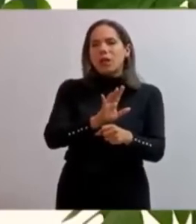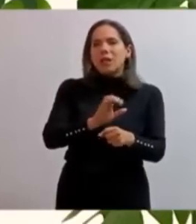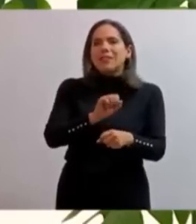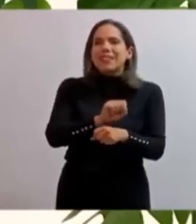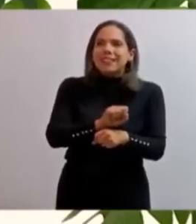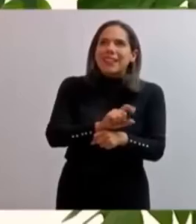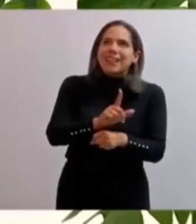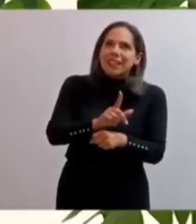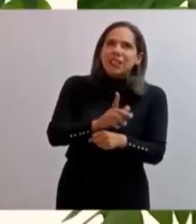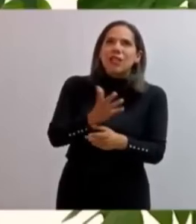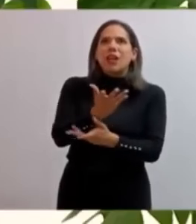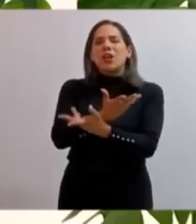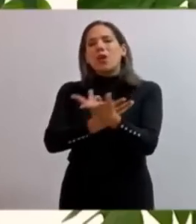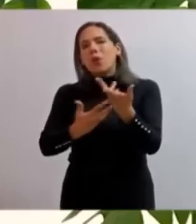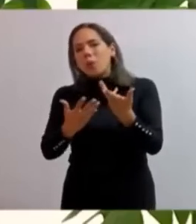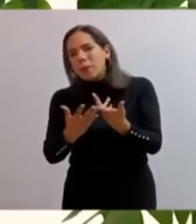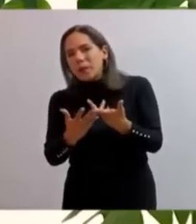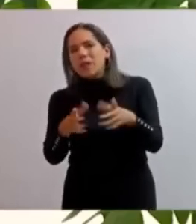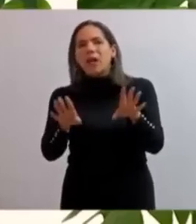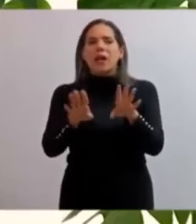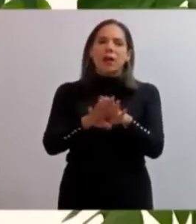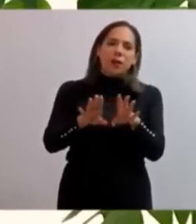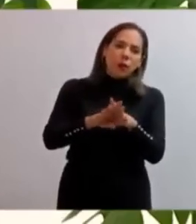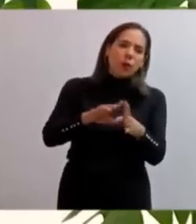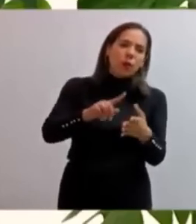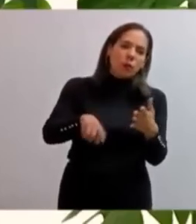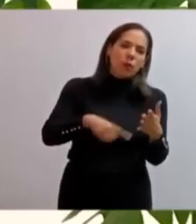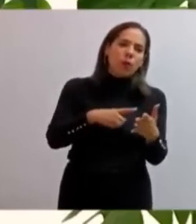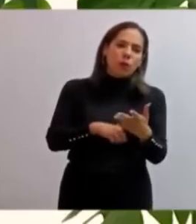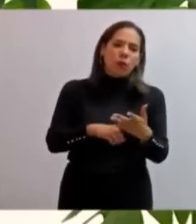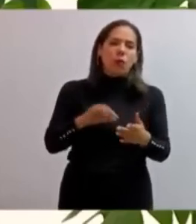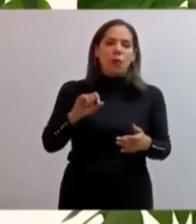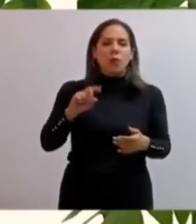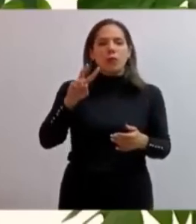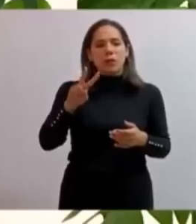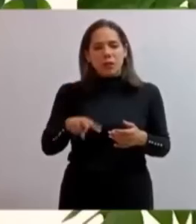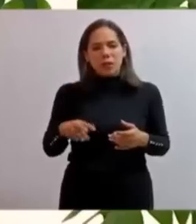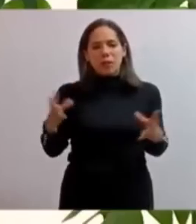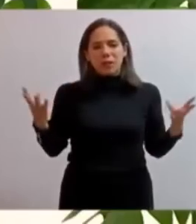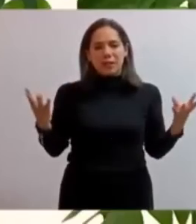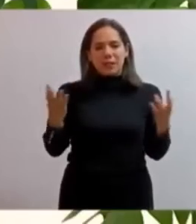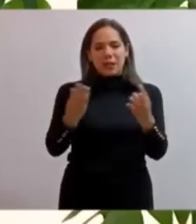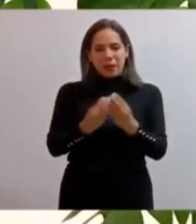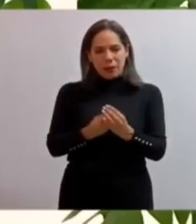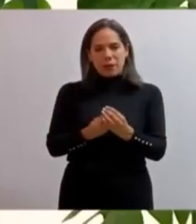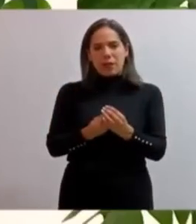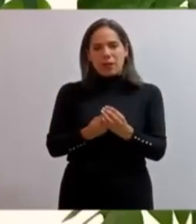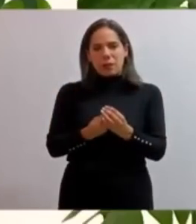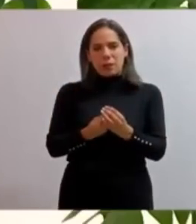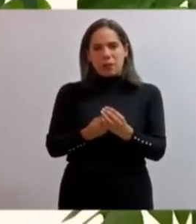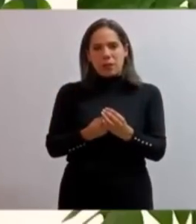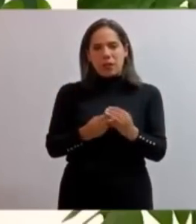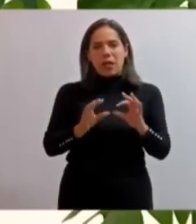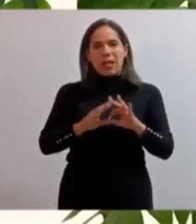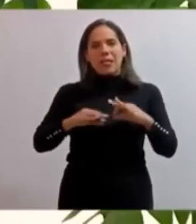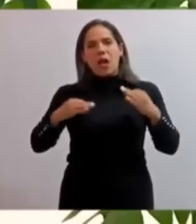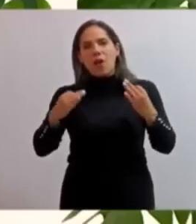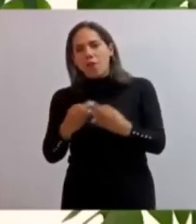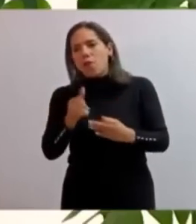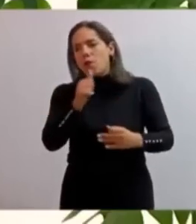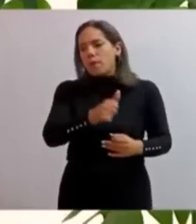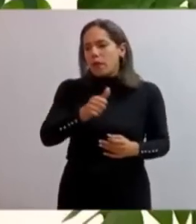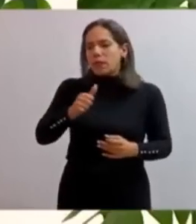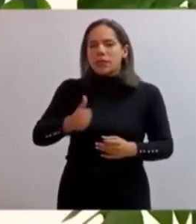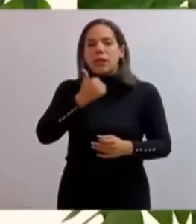que lo local necesitamos considerarlo. Es incorporar la vida del